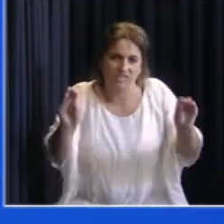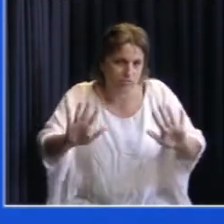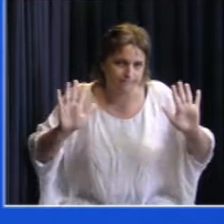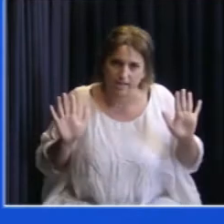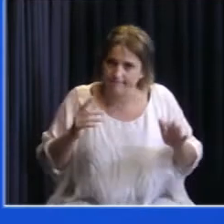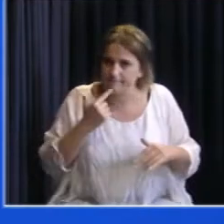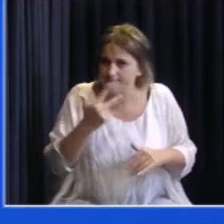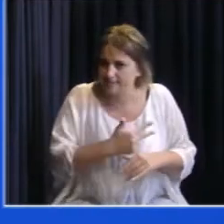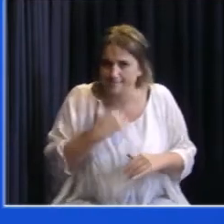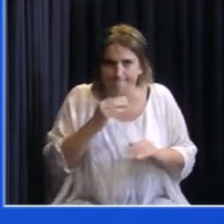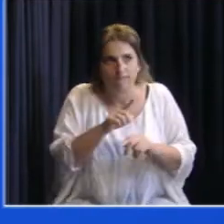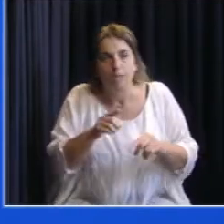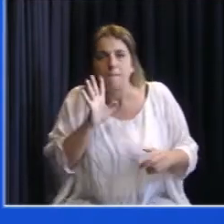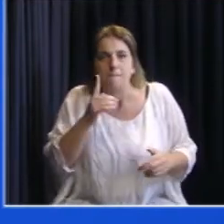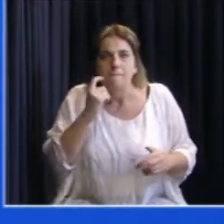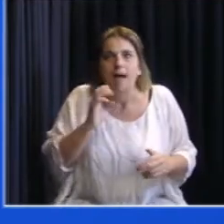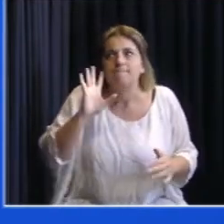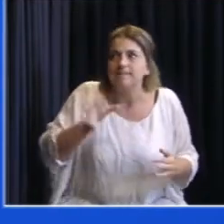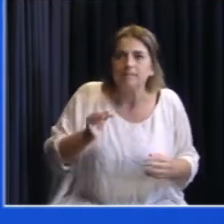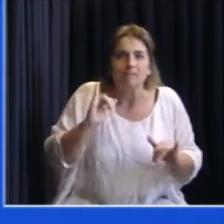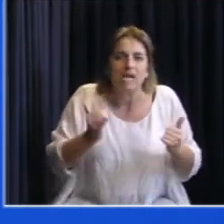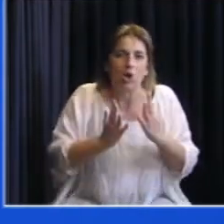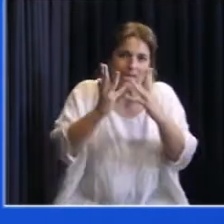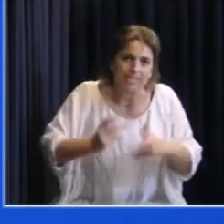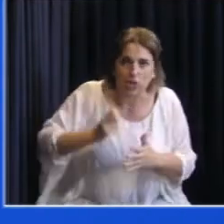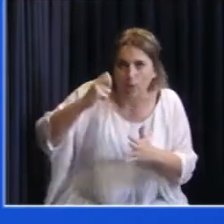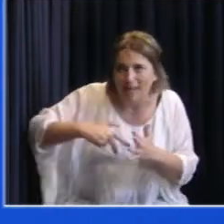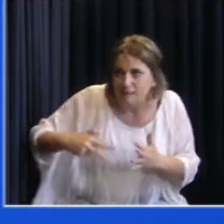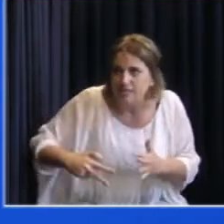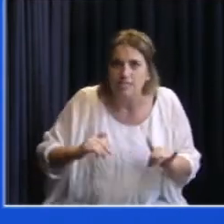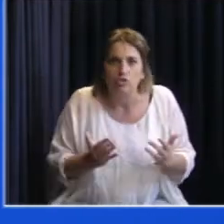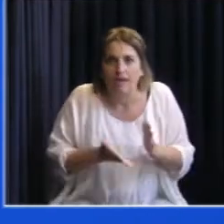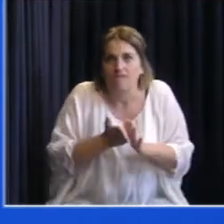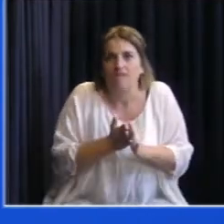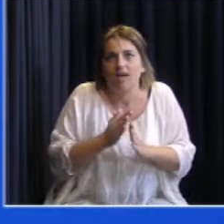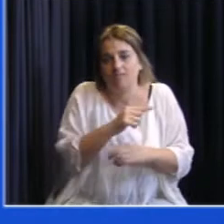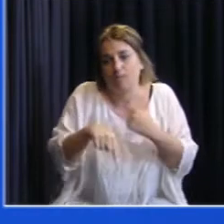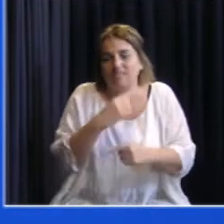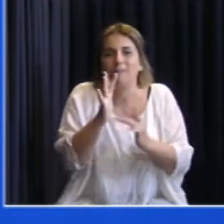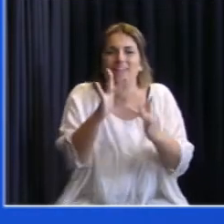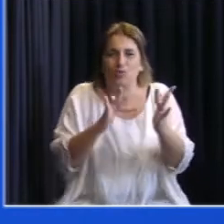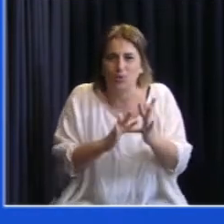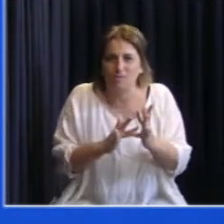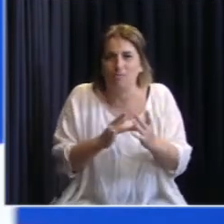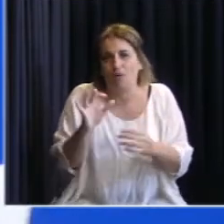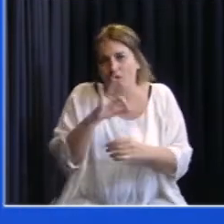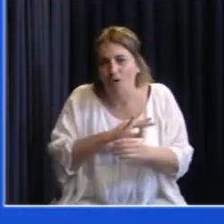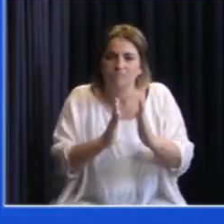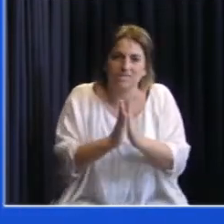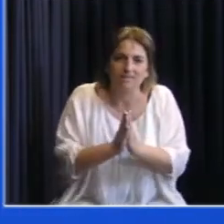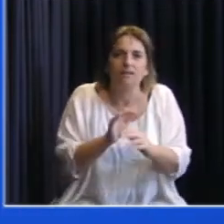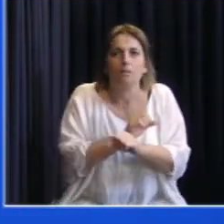aviso esto para que los padres madres vayan planificando los días después de semana santa o semana de